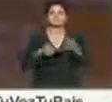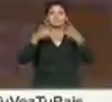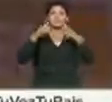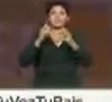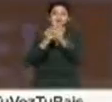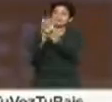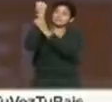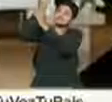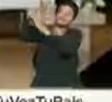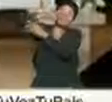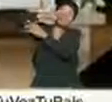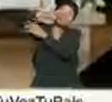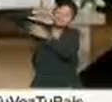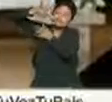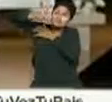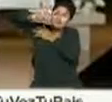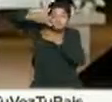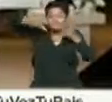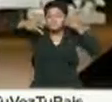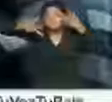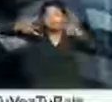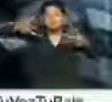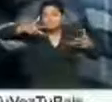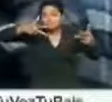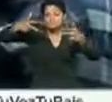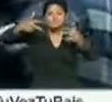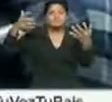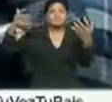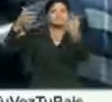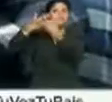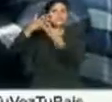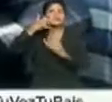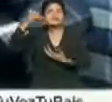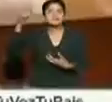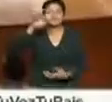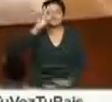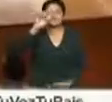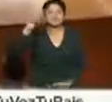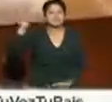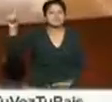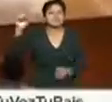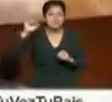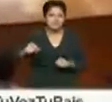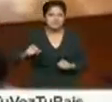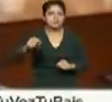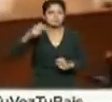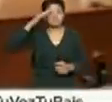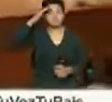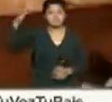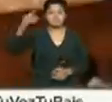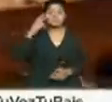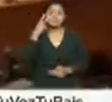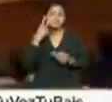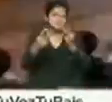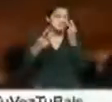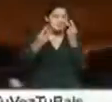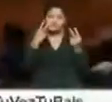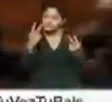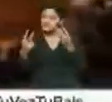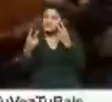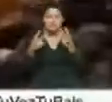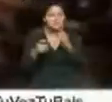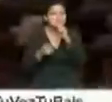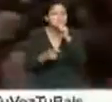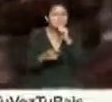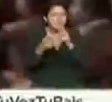en el área que estará conectada con el Sistema de Seguridad Integrado EQ911. De ahí que la Policía Nacional y los agentes metropolitanos de